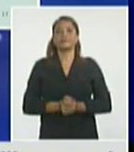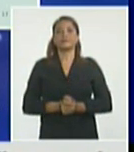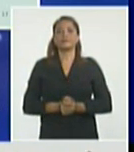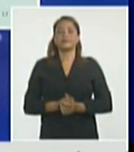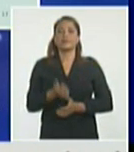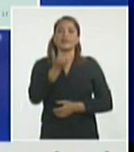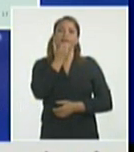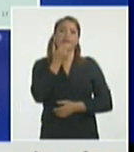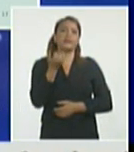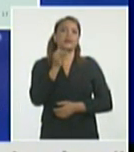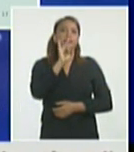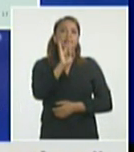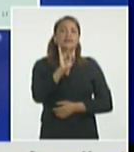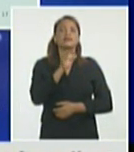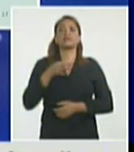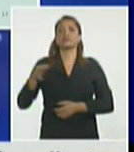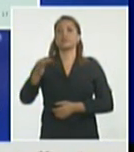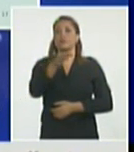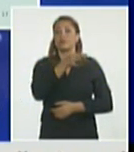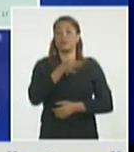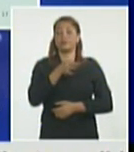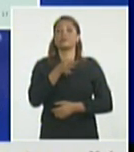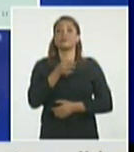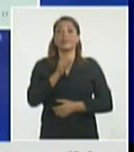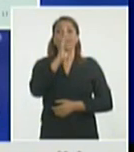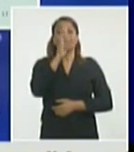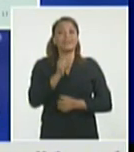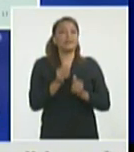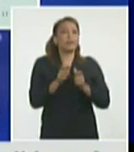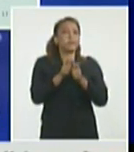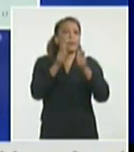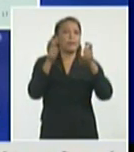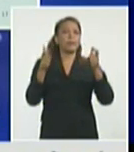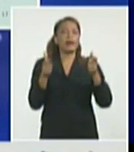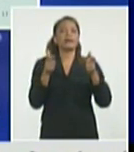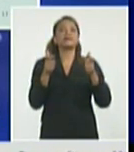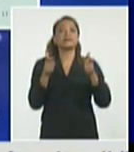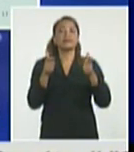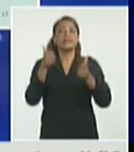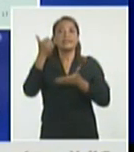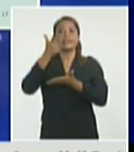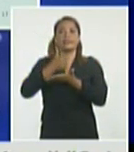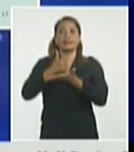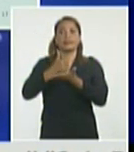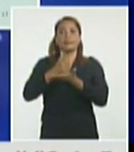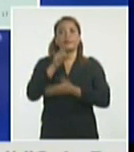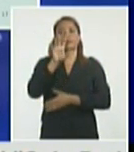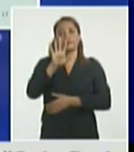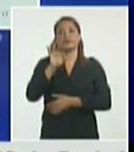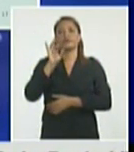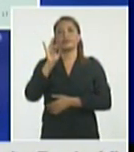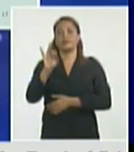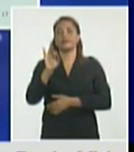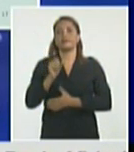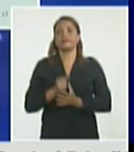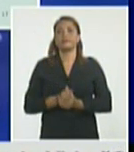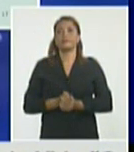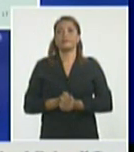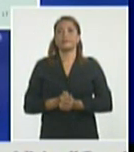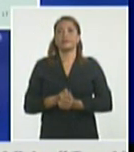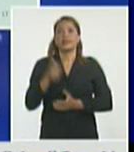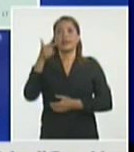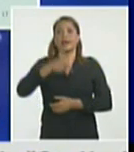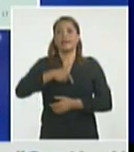afectando ayer a 7 de sus 8 municipios, la cifra mayor en el de Santi Espíritu con 57,